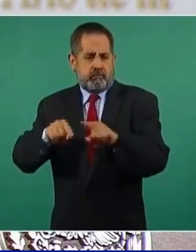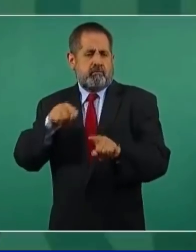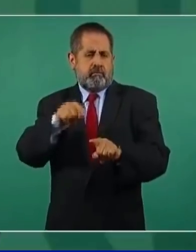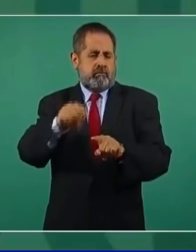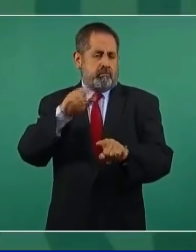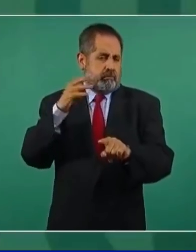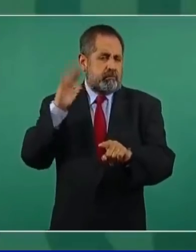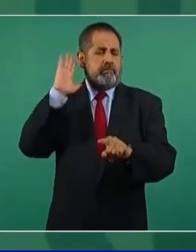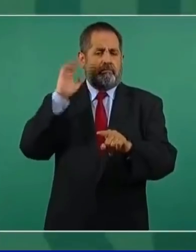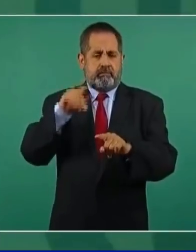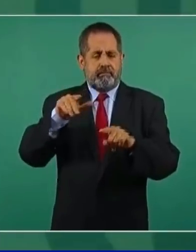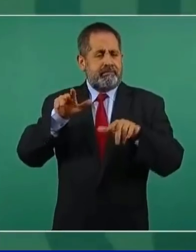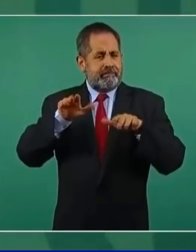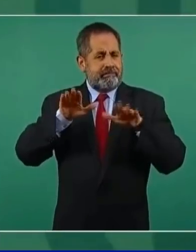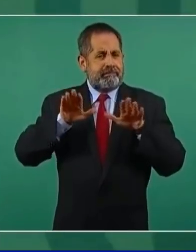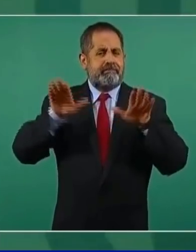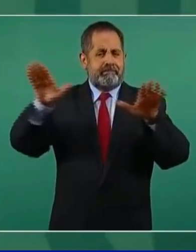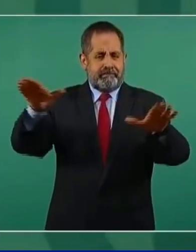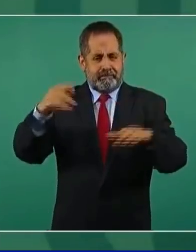en Texcoco.